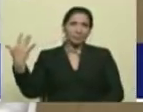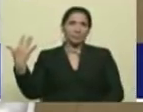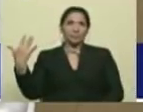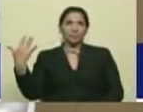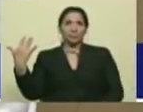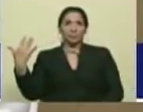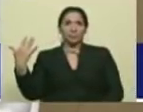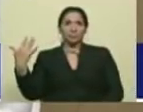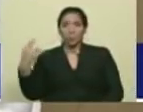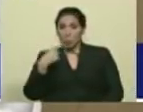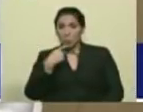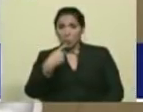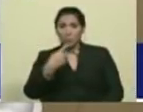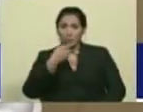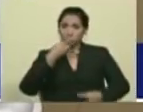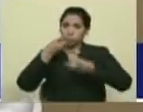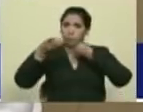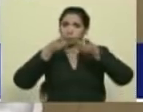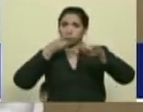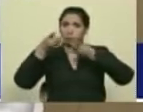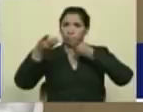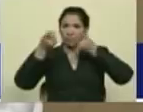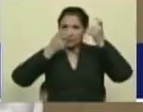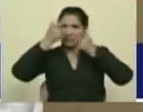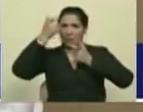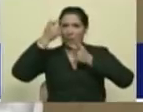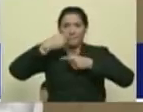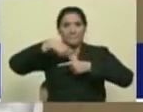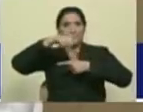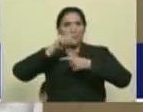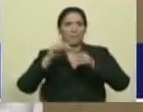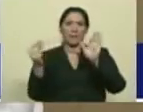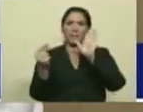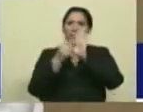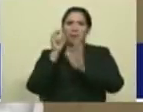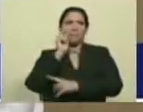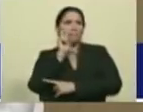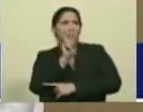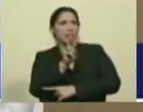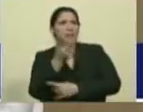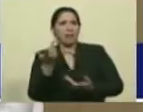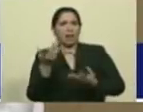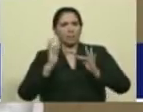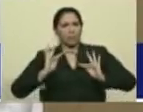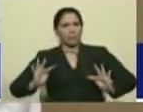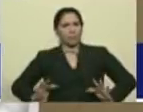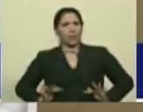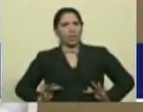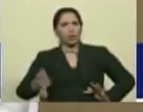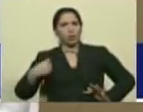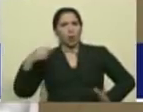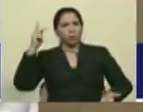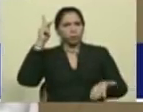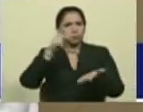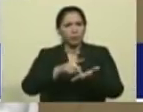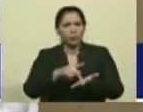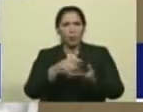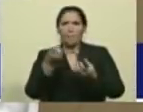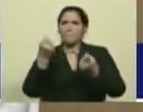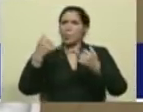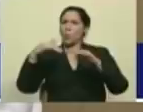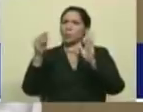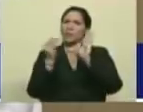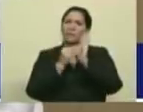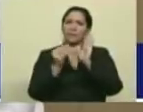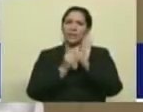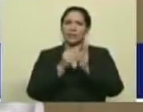como le dijo en su discurso. Primera vez que venía físicamente, porque había venido muchas veces a través de